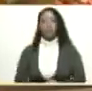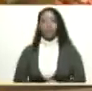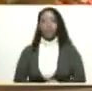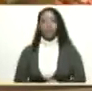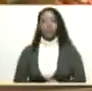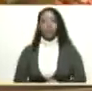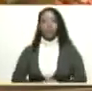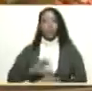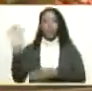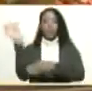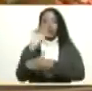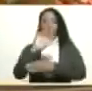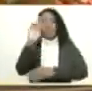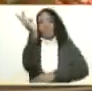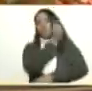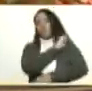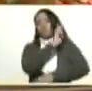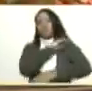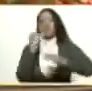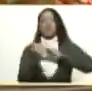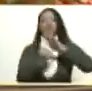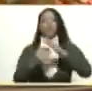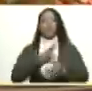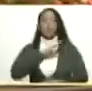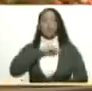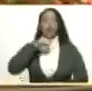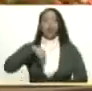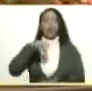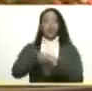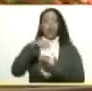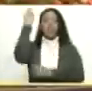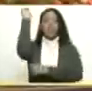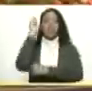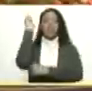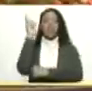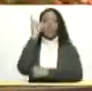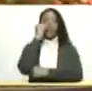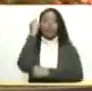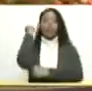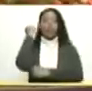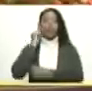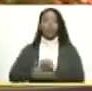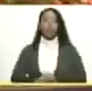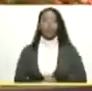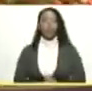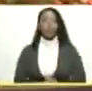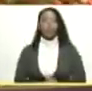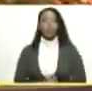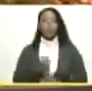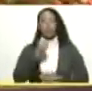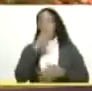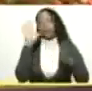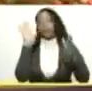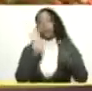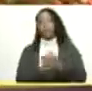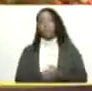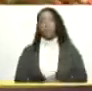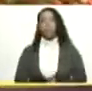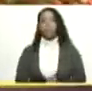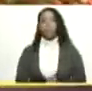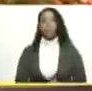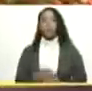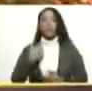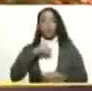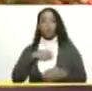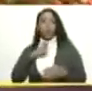altos funcionarios de instituciones del Estado, diputados. Bueno, hemos ido